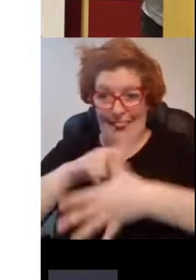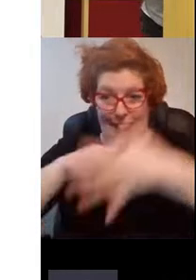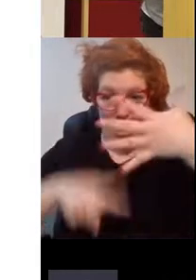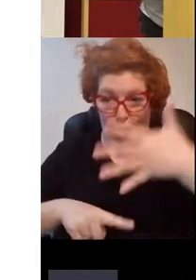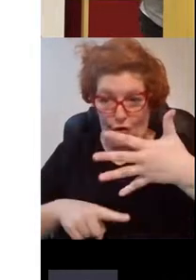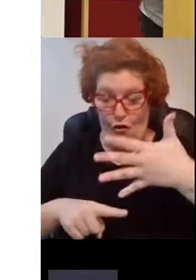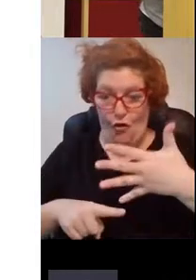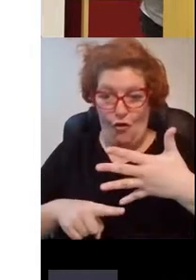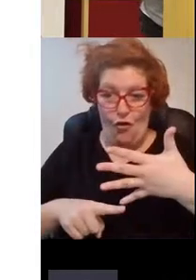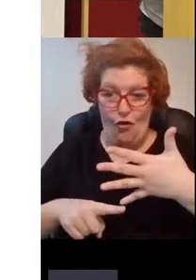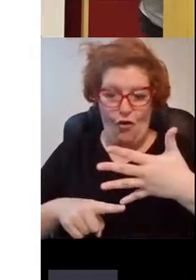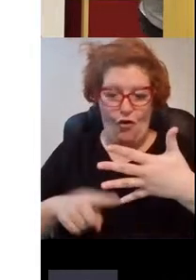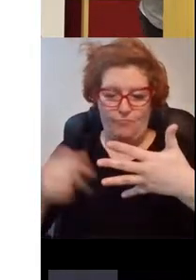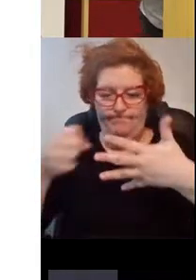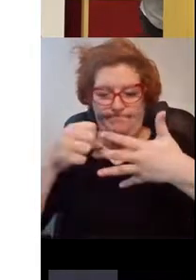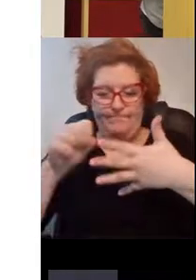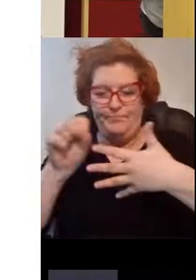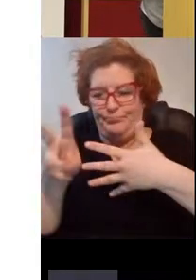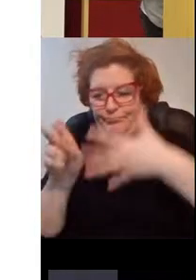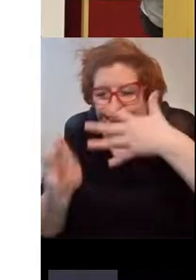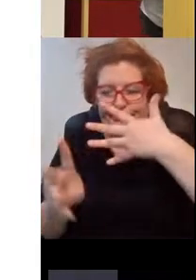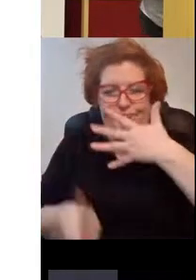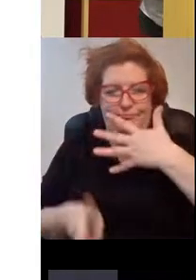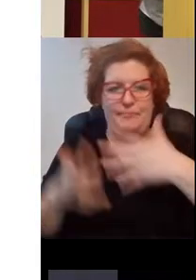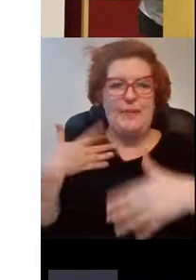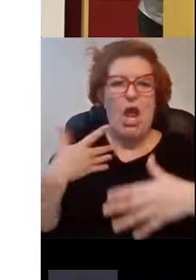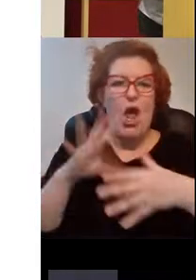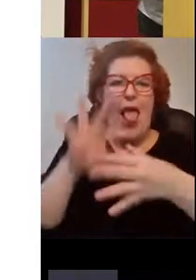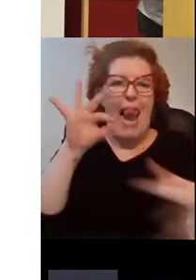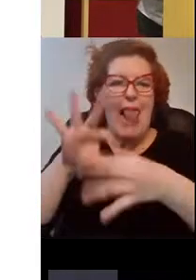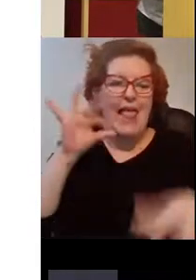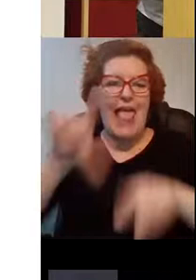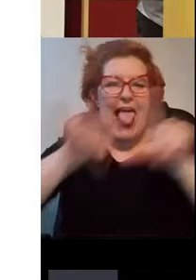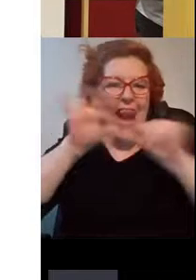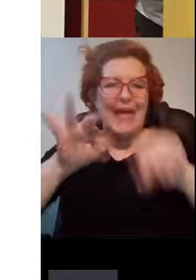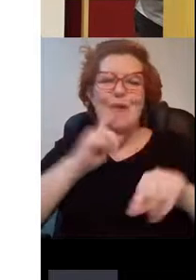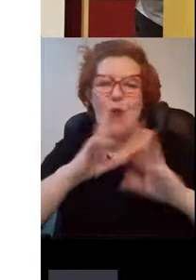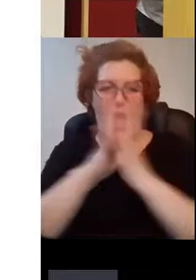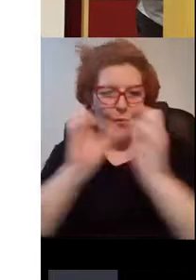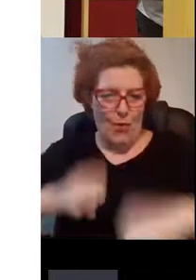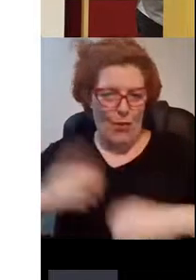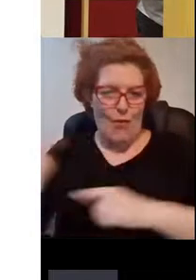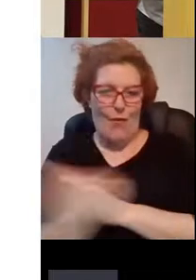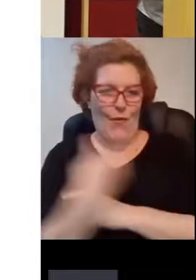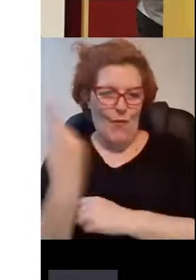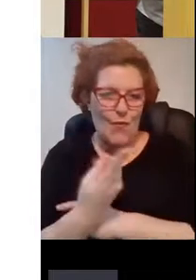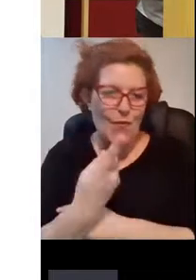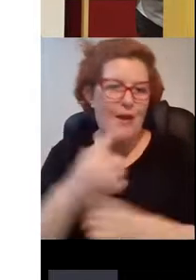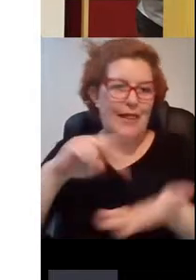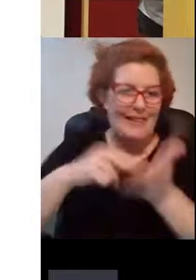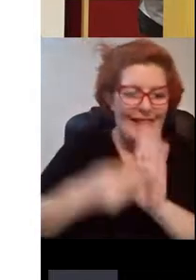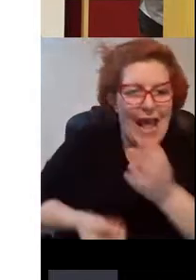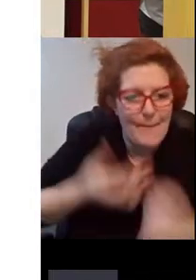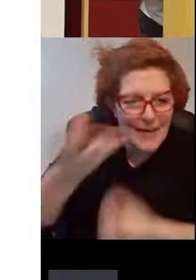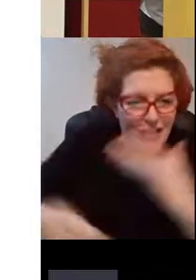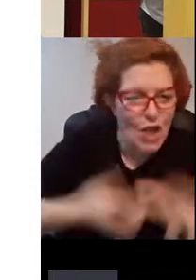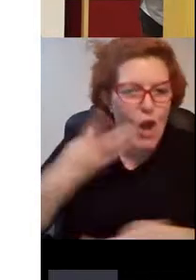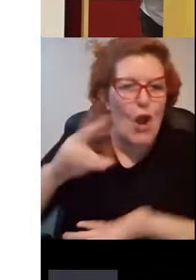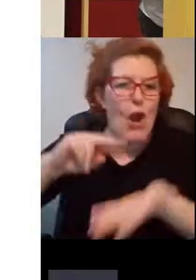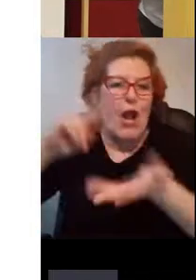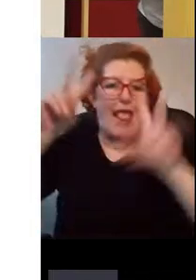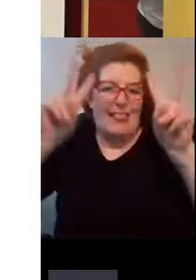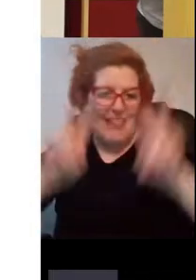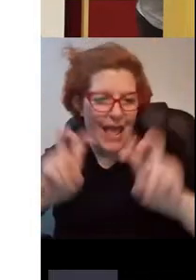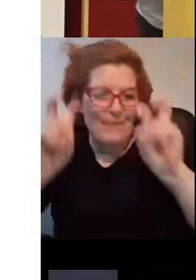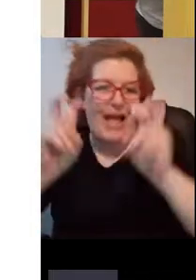con subcriterios, pero los decidimos entre todos. Técnicas de expresión, el tema, la estructura, el lenguaje verbal y no verbal, el